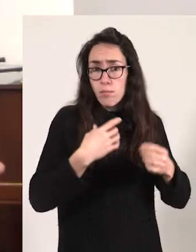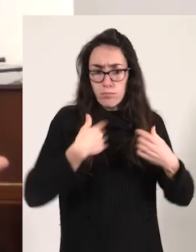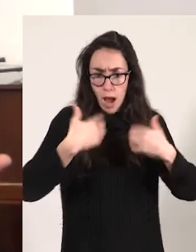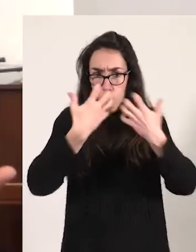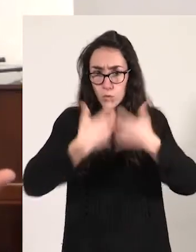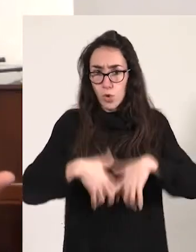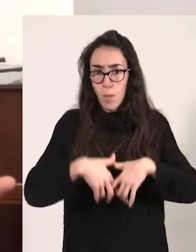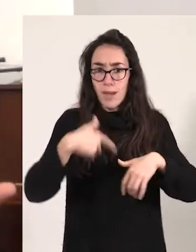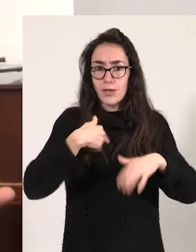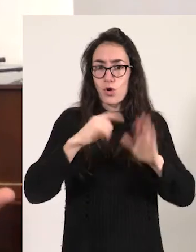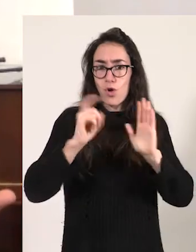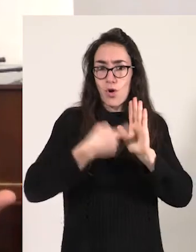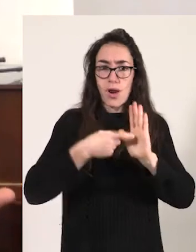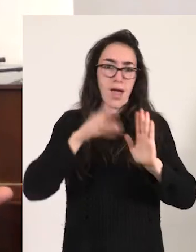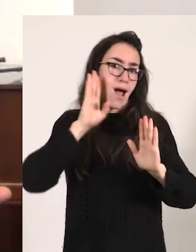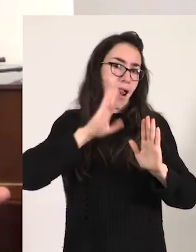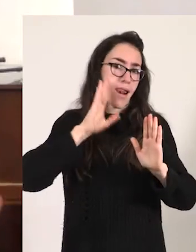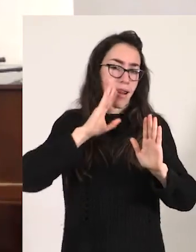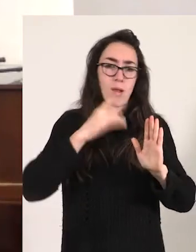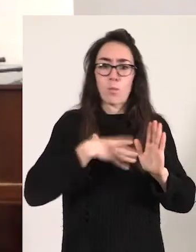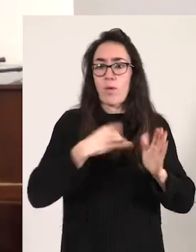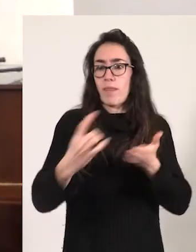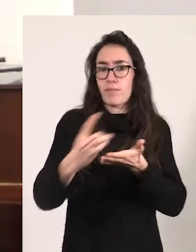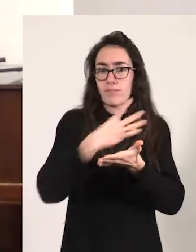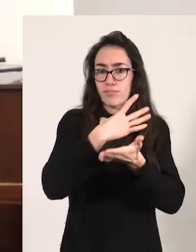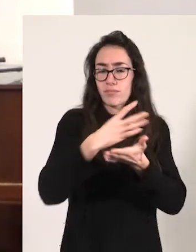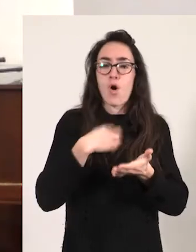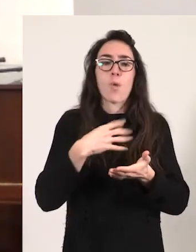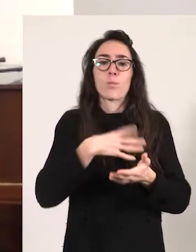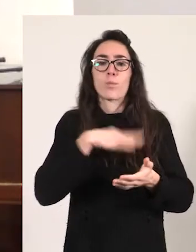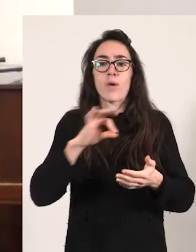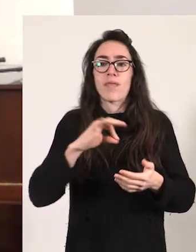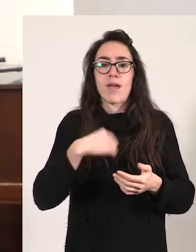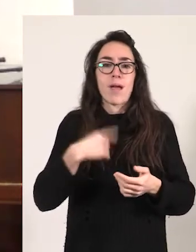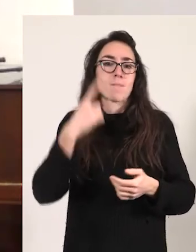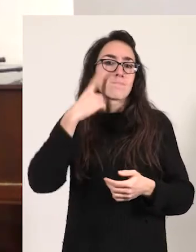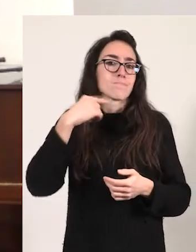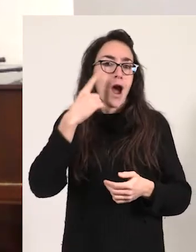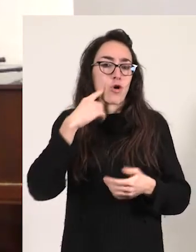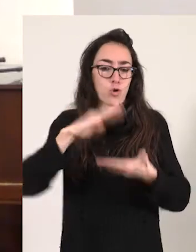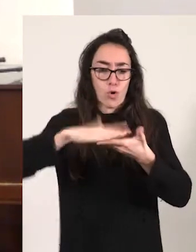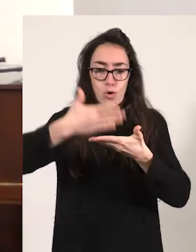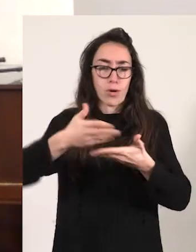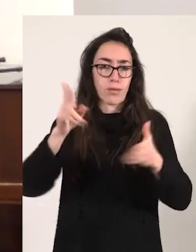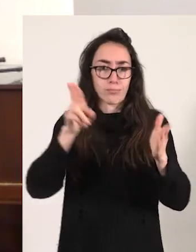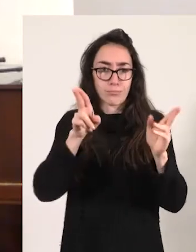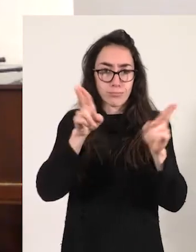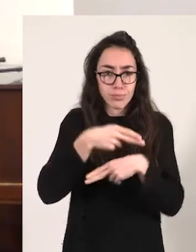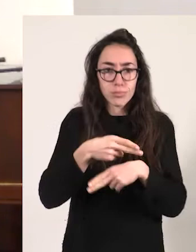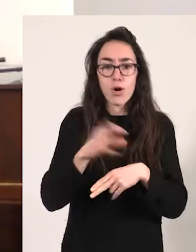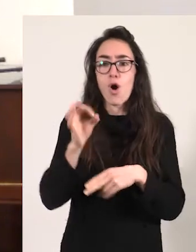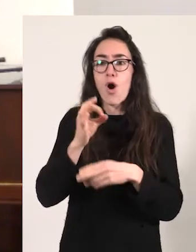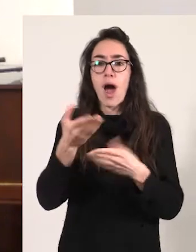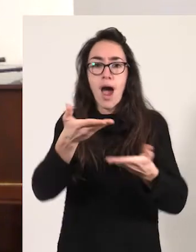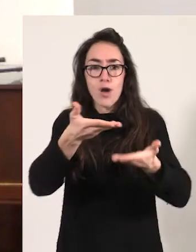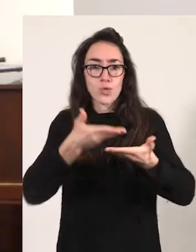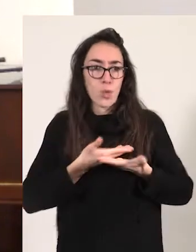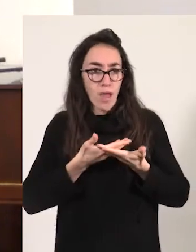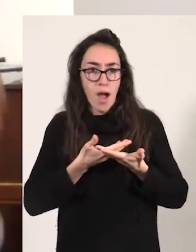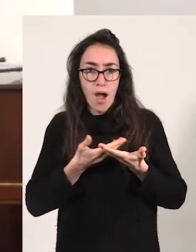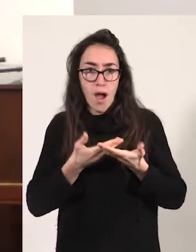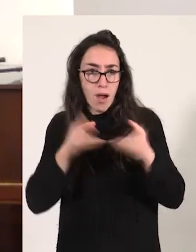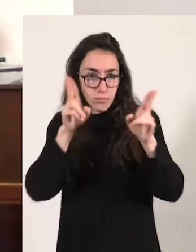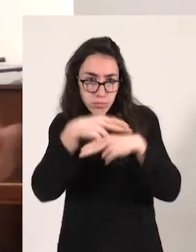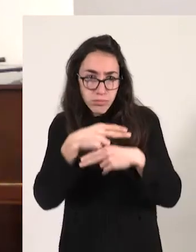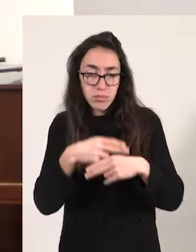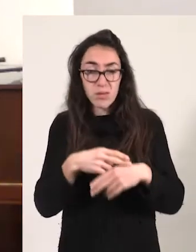regular a estar en situación irregularizada por el sistema, y eso implica quedarte sin cuenta bancaria, poder dejar de percibir ayudas, esas ayudas